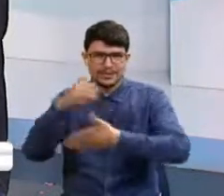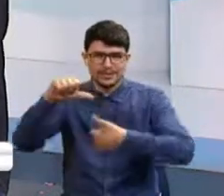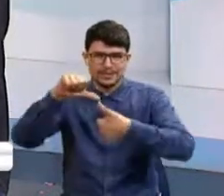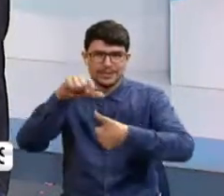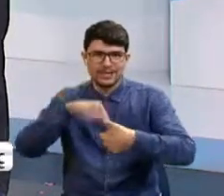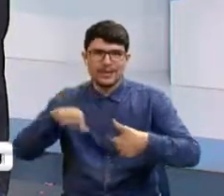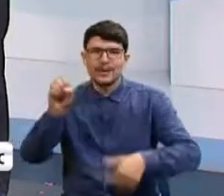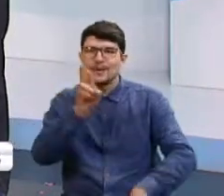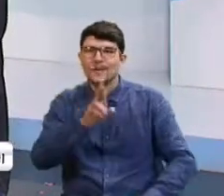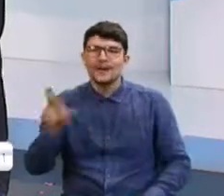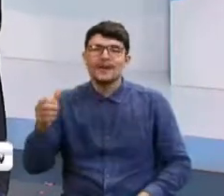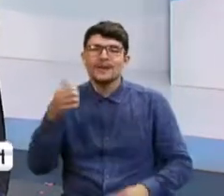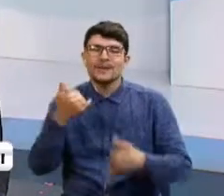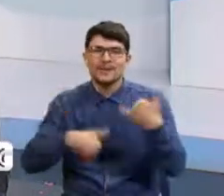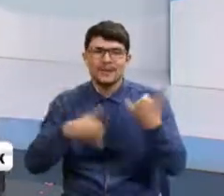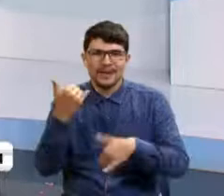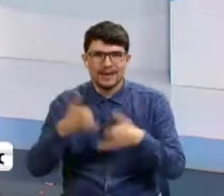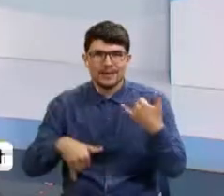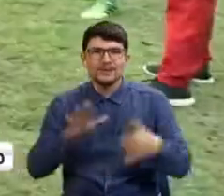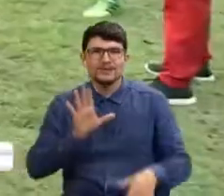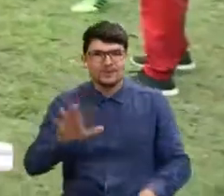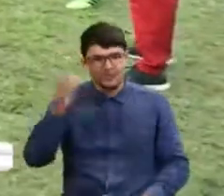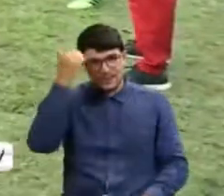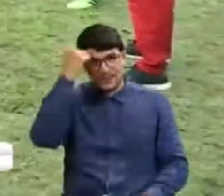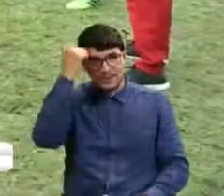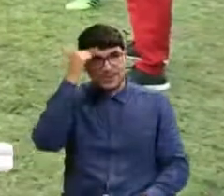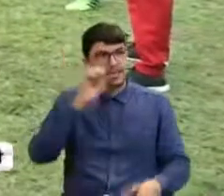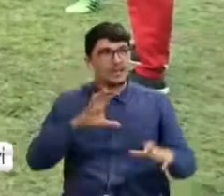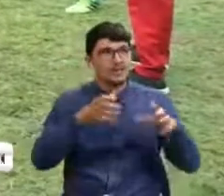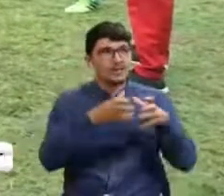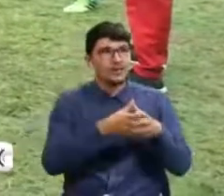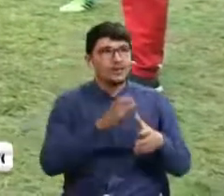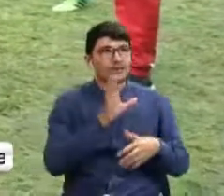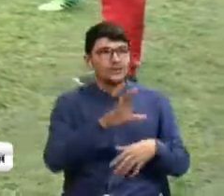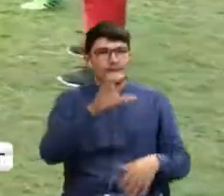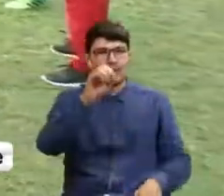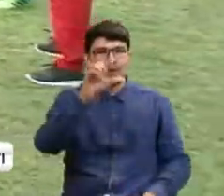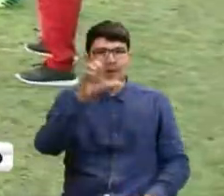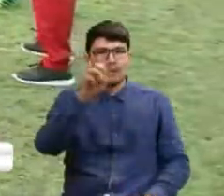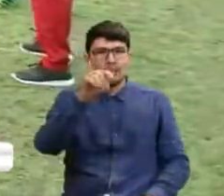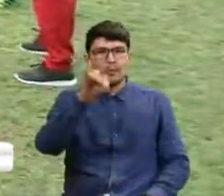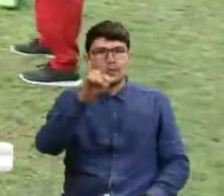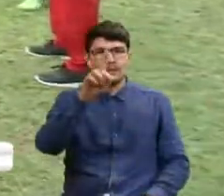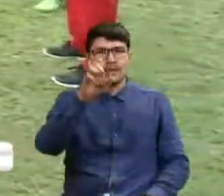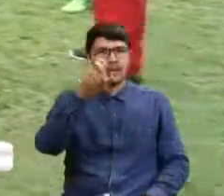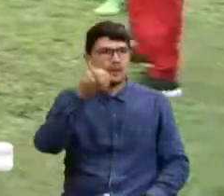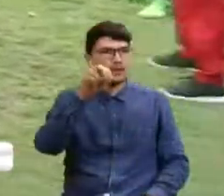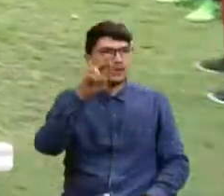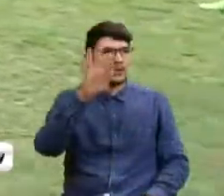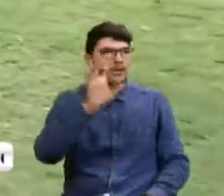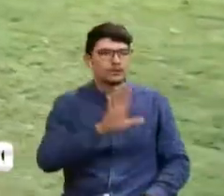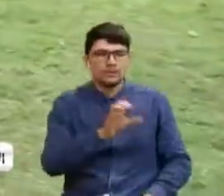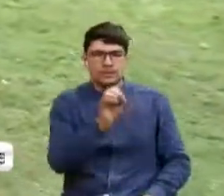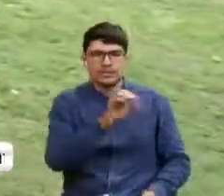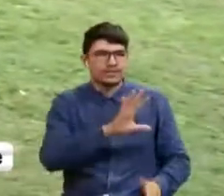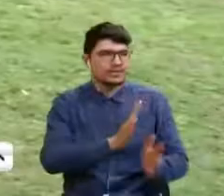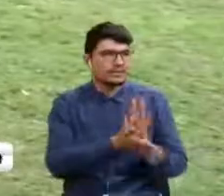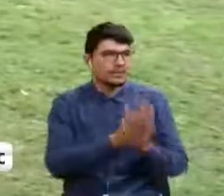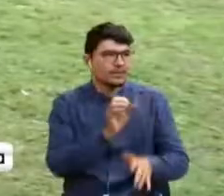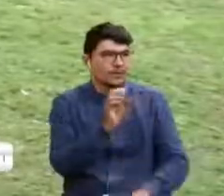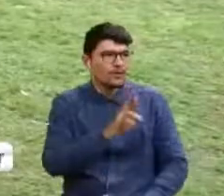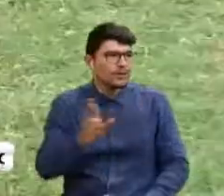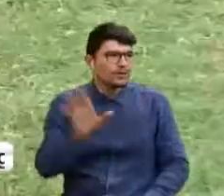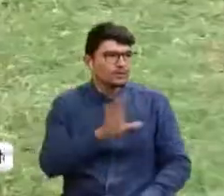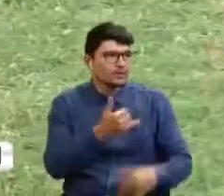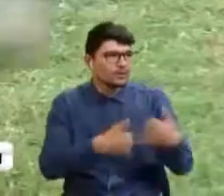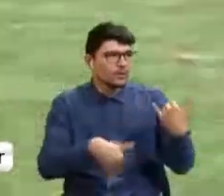juegos nacionales del magisterio la selección de común de norte logró el paso al son al centro oriente de los juegos del magisterio